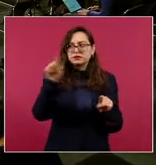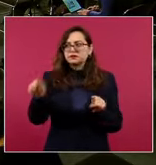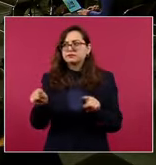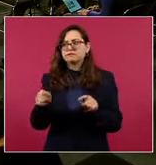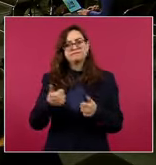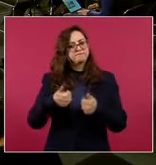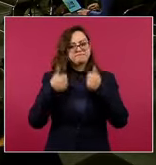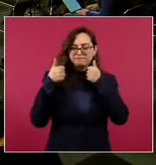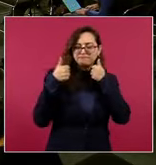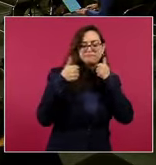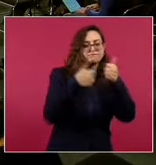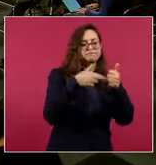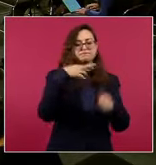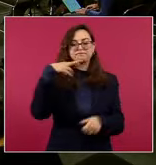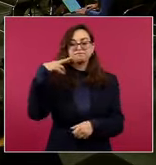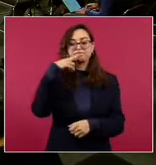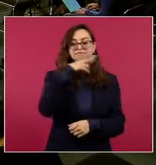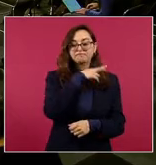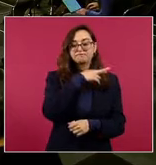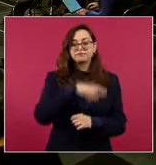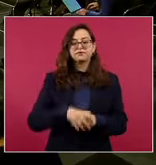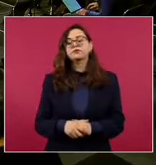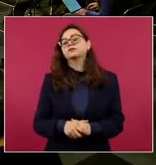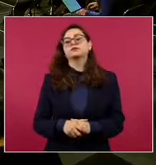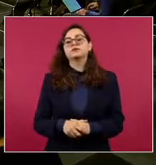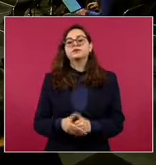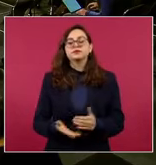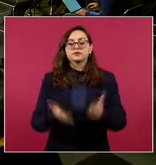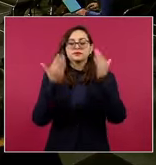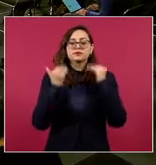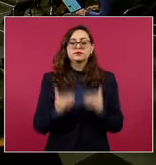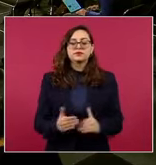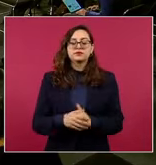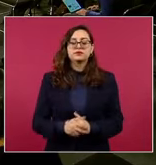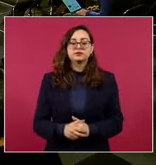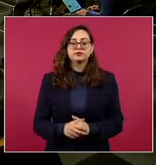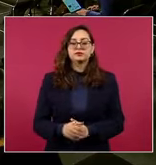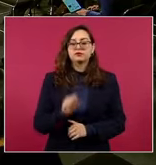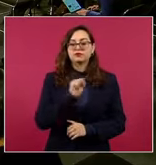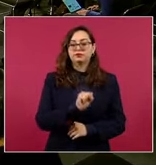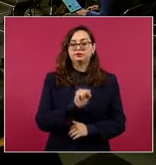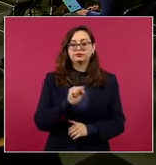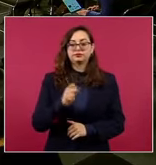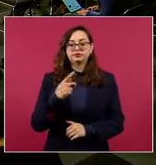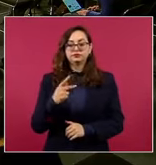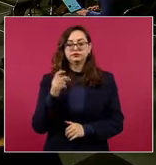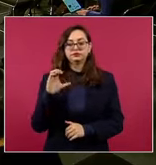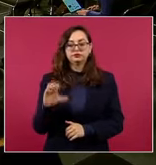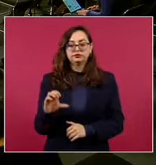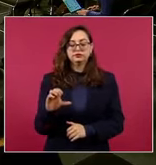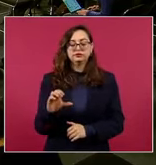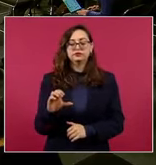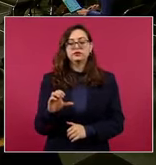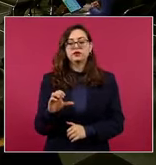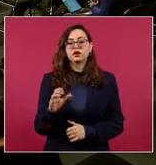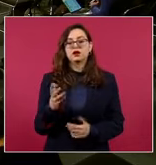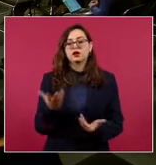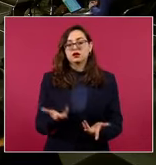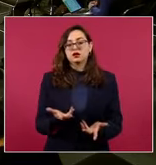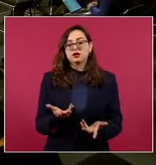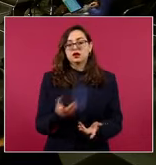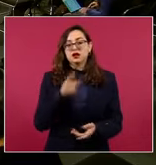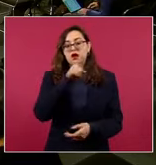Ahora, por parte de la Secretaría de Seguridad, le hemos presentado a la